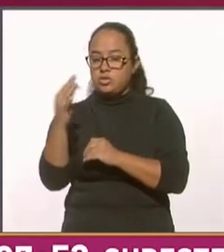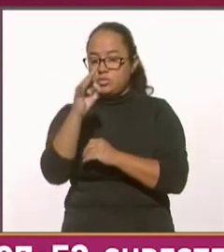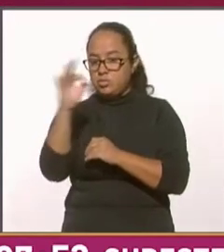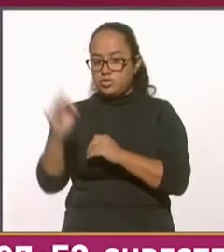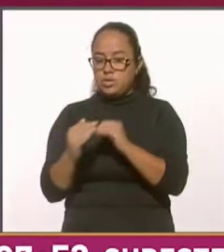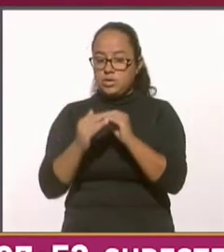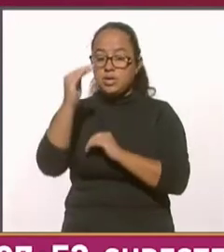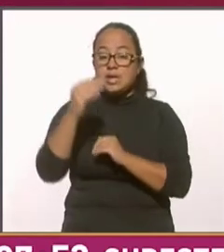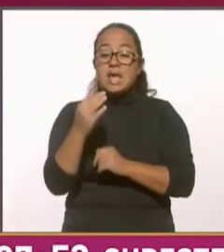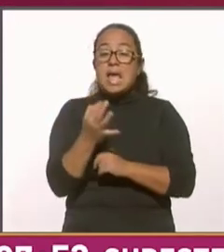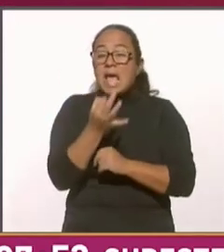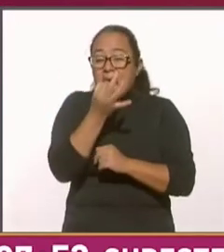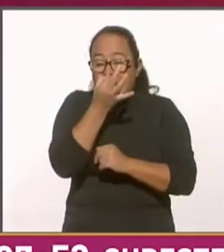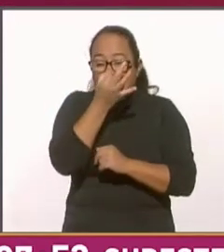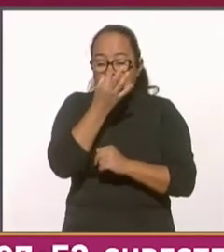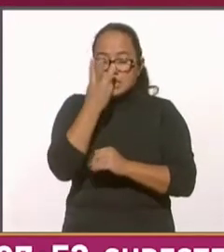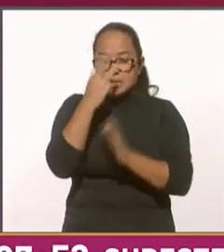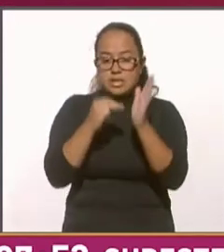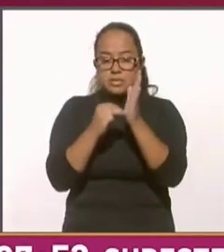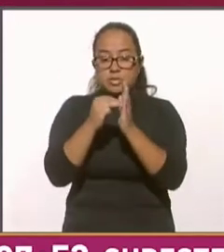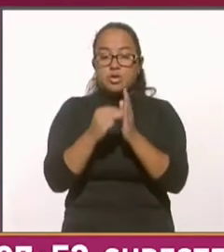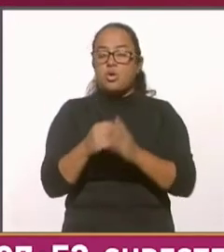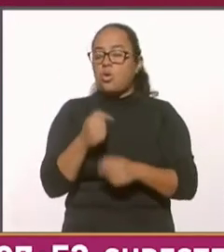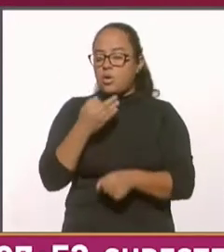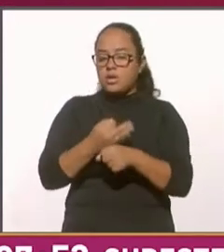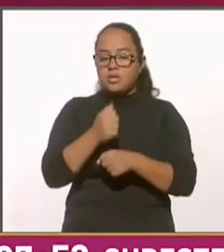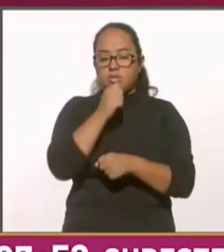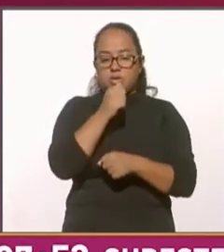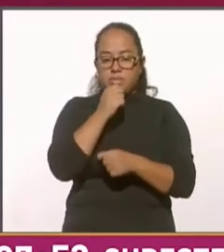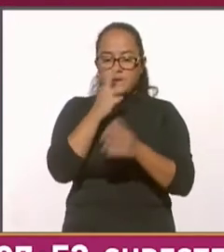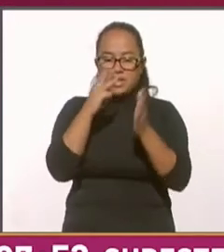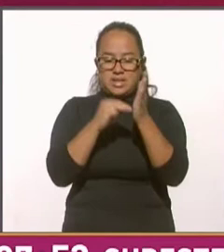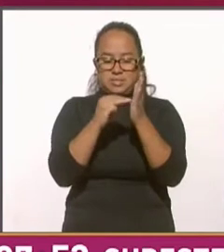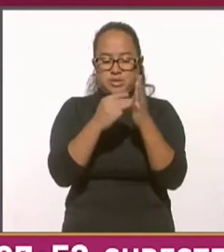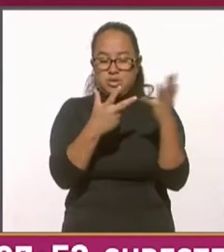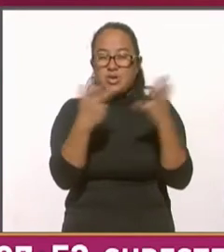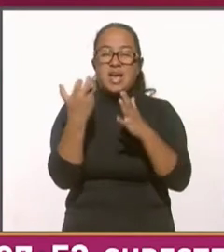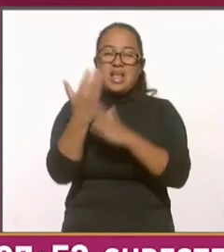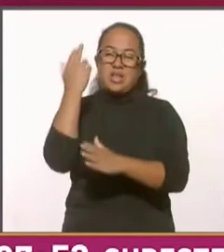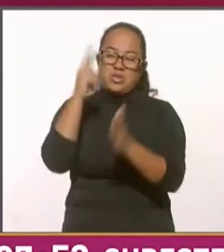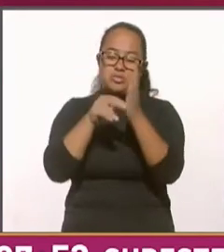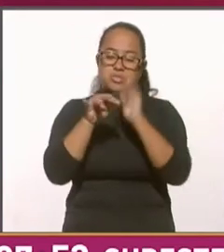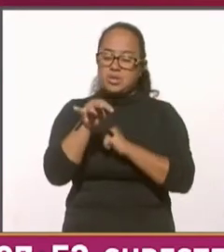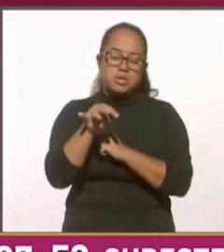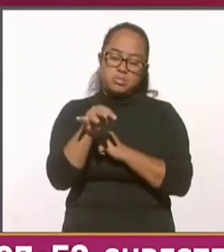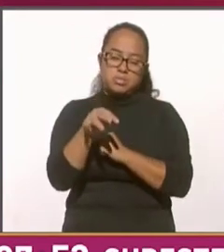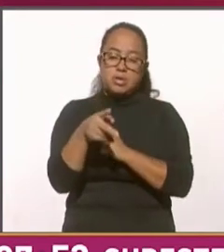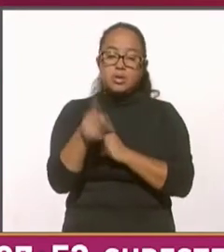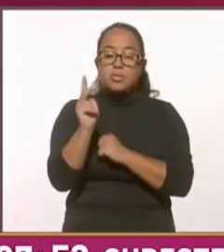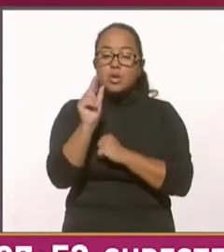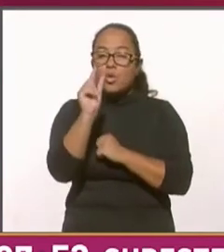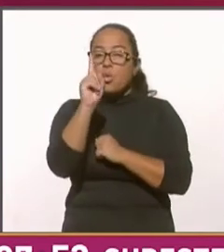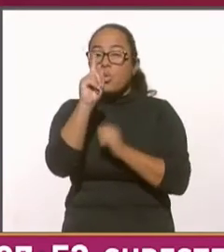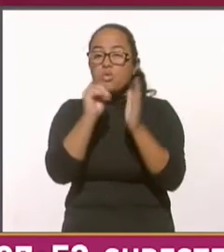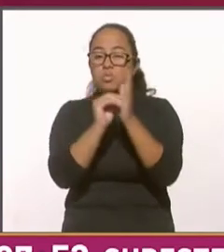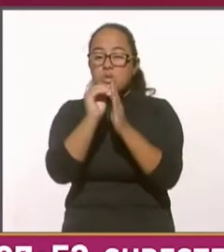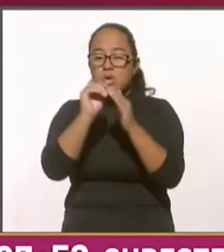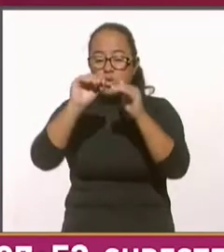Llegamos casi a los 3 millones. No estamos en los 3,800,000 del 19, pero estamos 1 millón abajo,